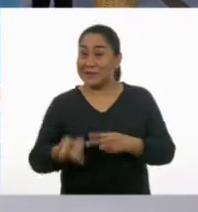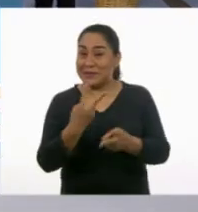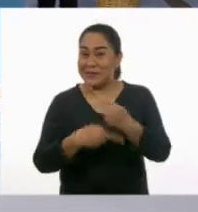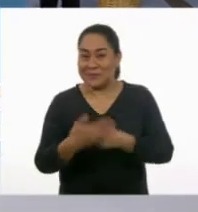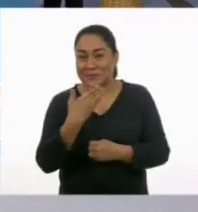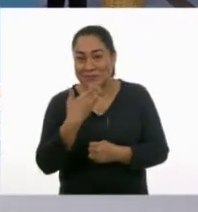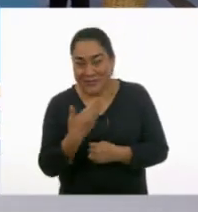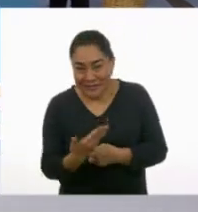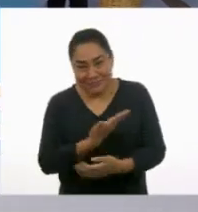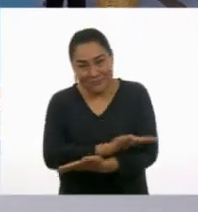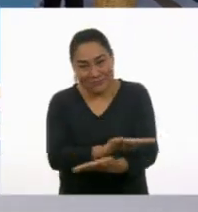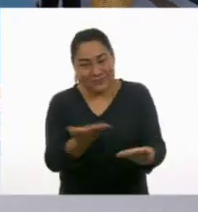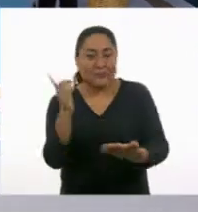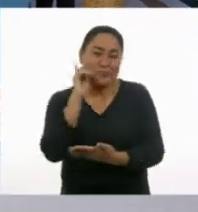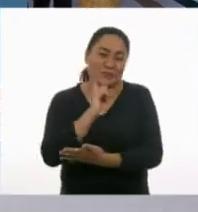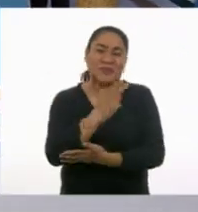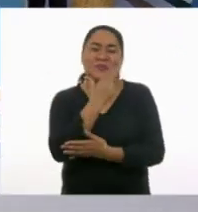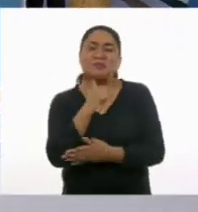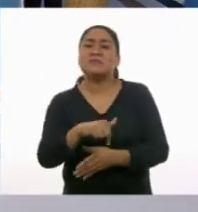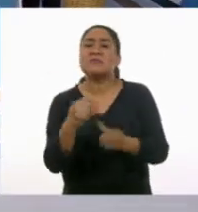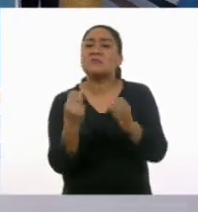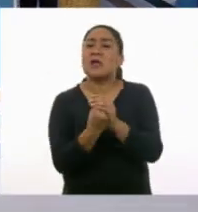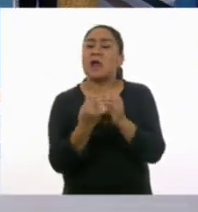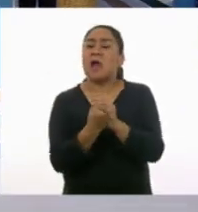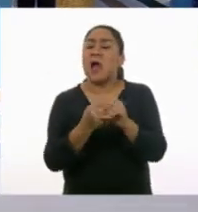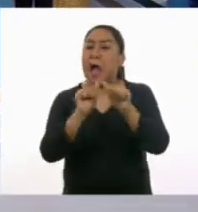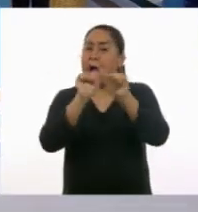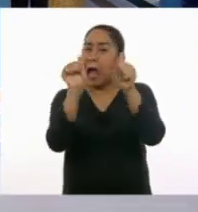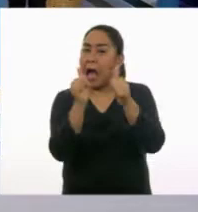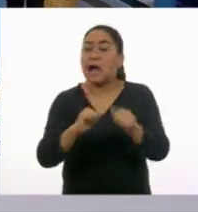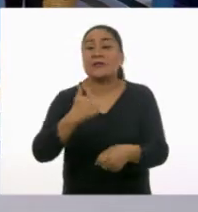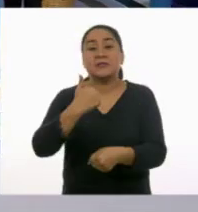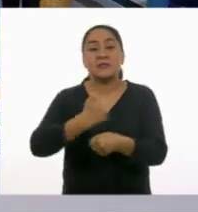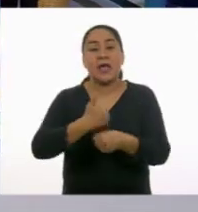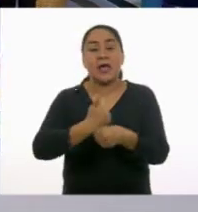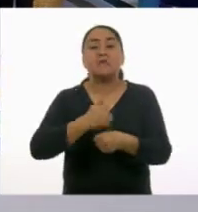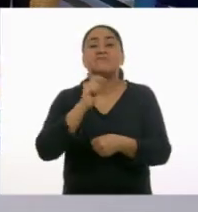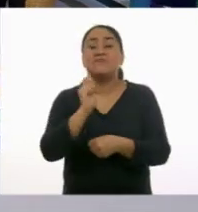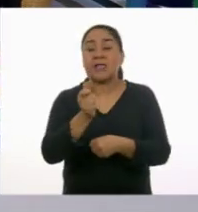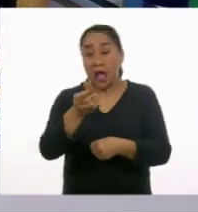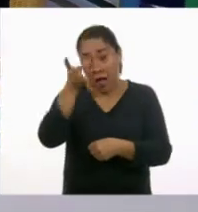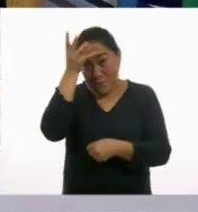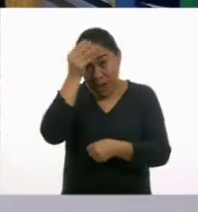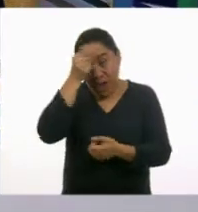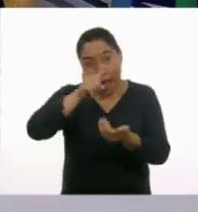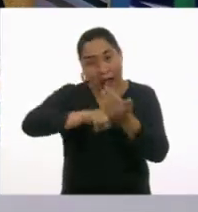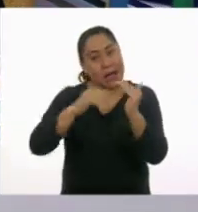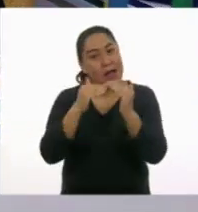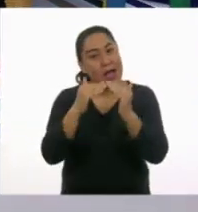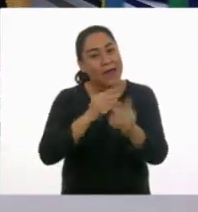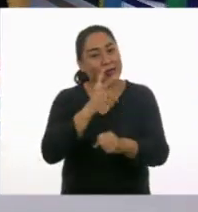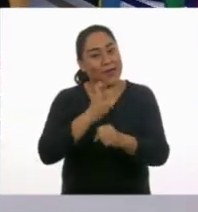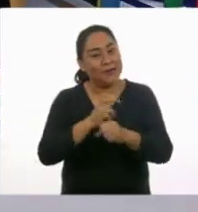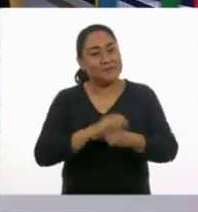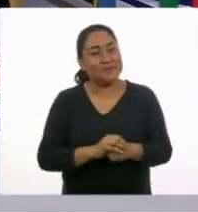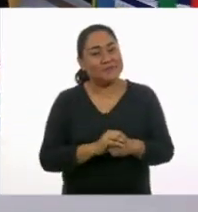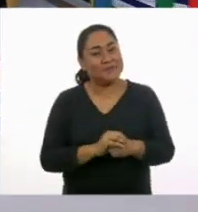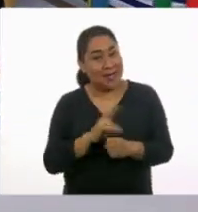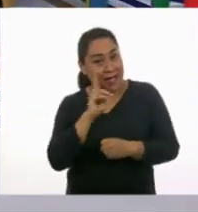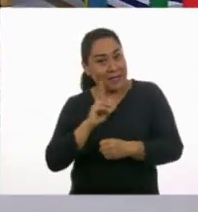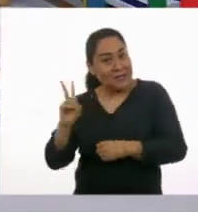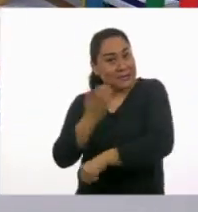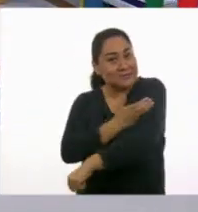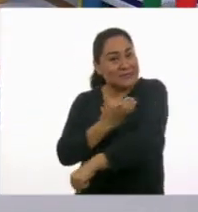Bienvenidas y bienvenidos a su sesión de artes para sexto grado en Aprende en Casa 2. Y ya vieron quién me acompaña, la